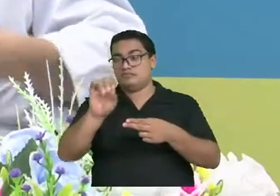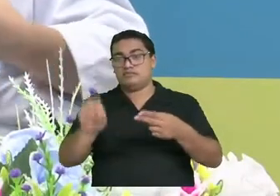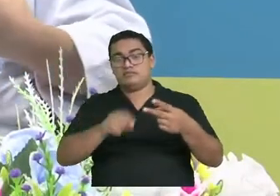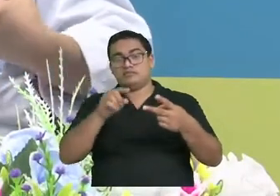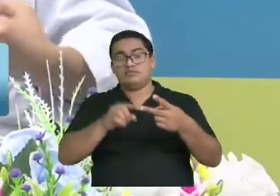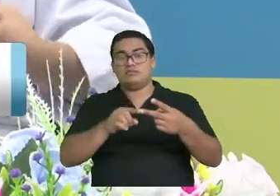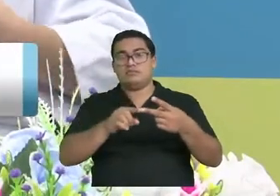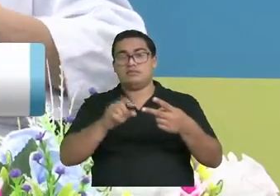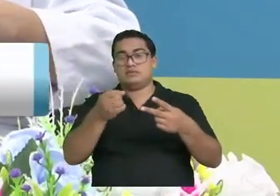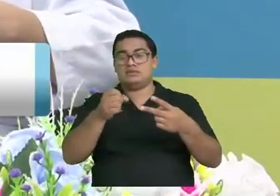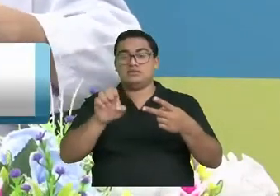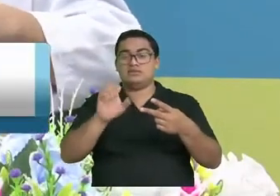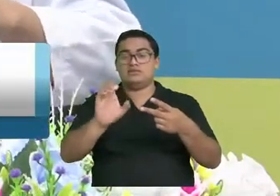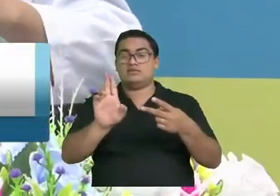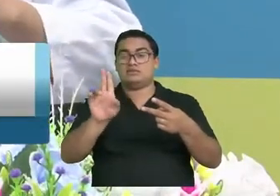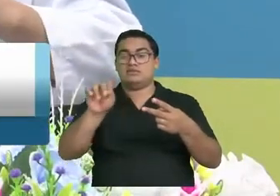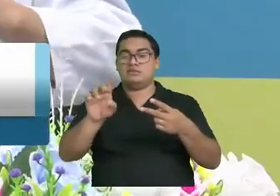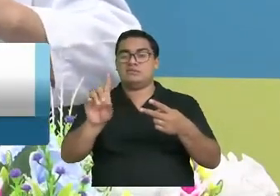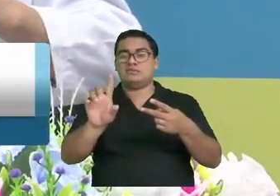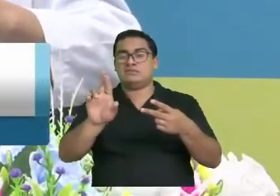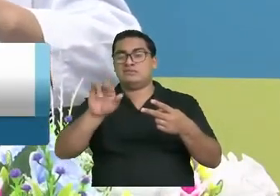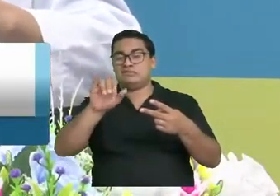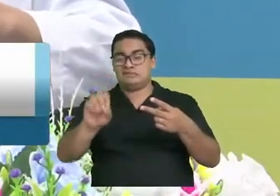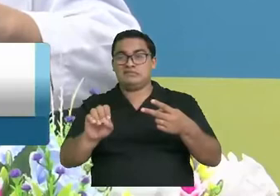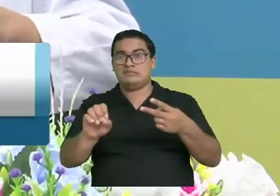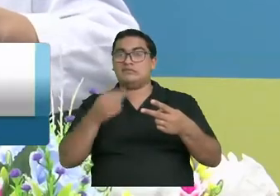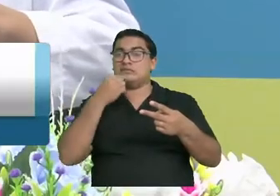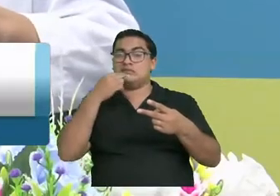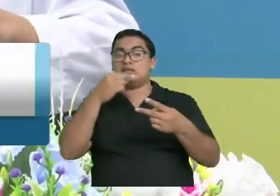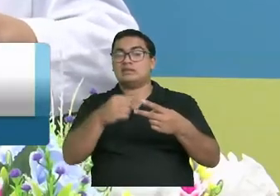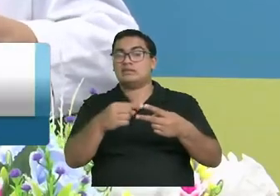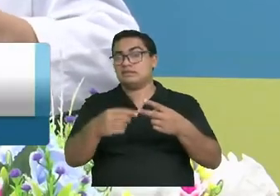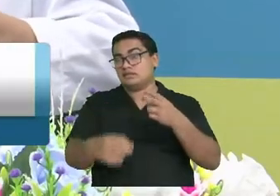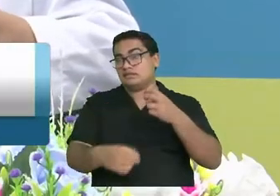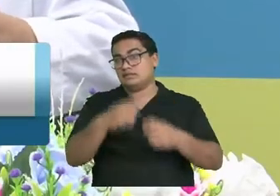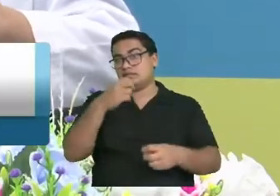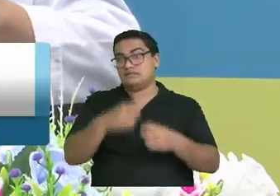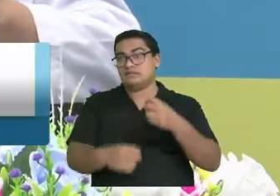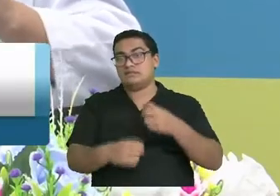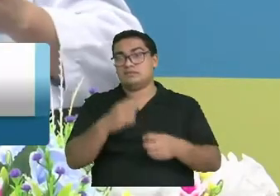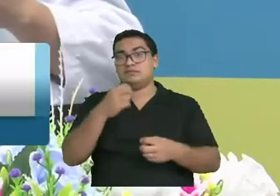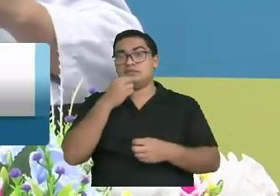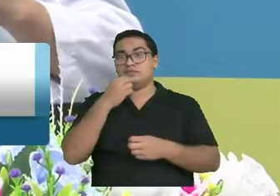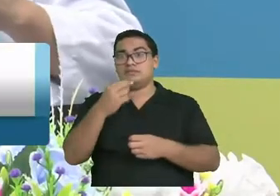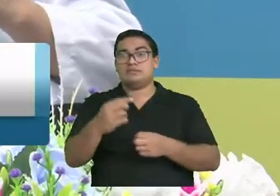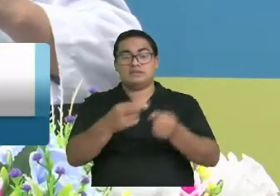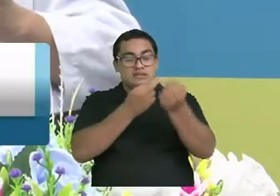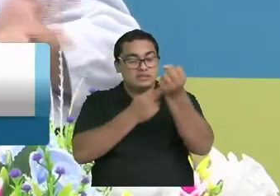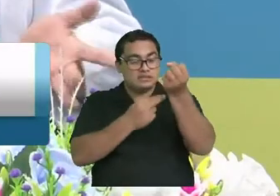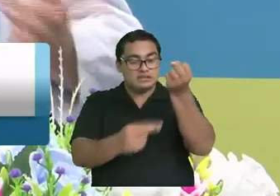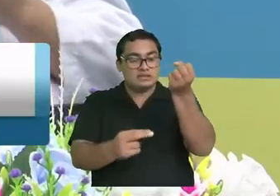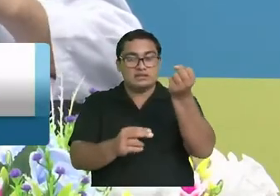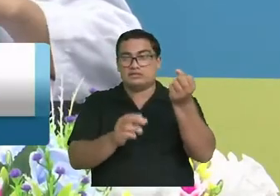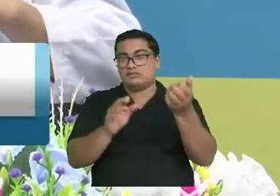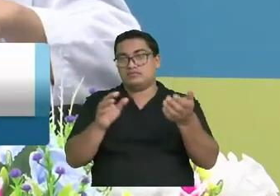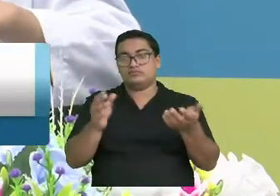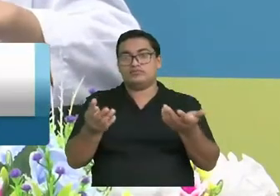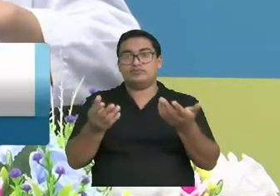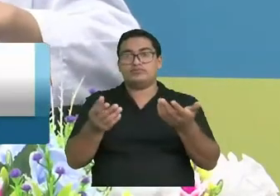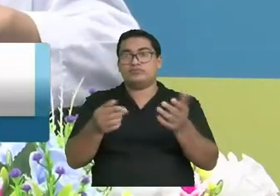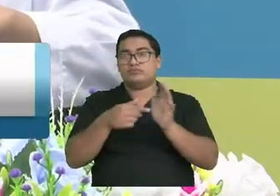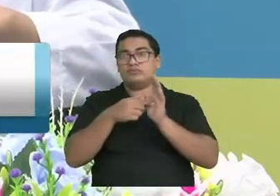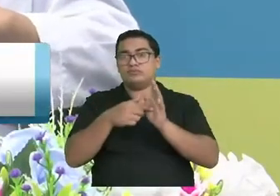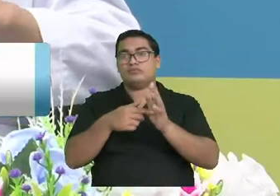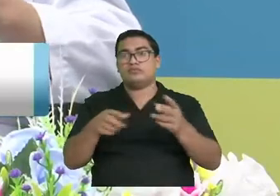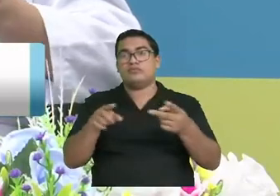le conoce como enfermedad de Raynaud, porque el daño está ocasionado meramente en los vasitos sanguíneos. Y cuando es